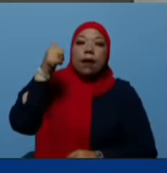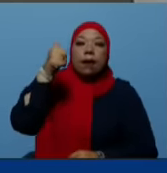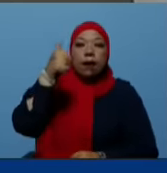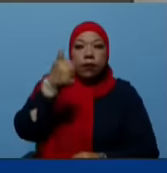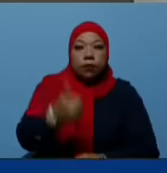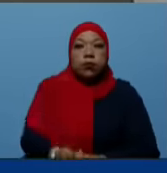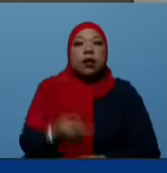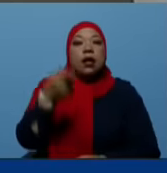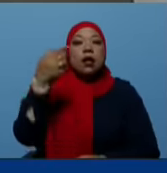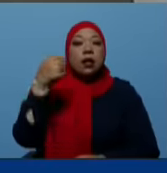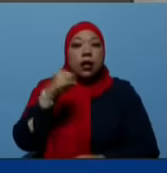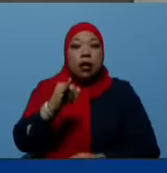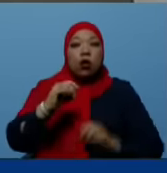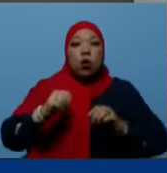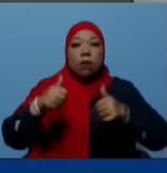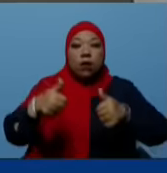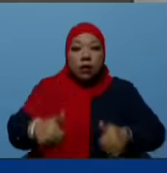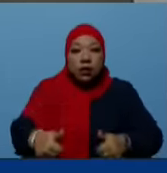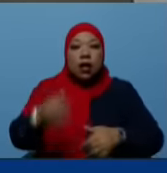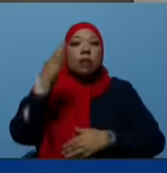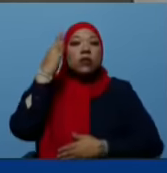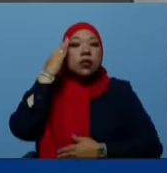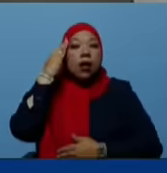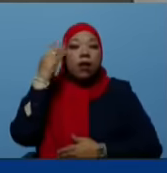y sabemos de dónde vienen los ataques.